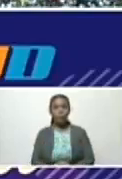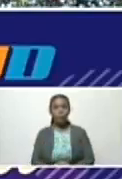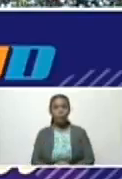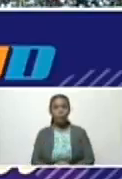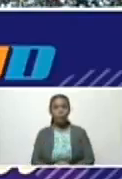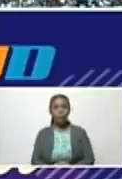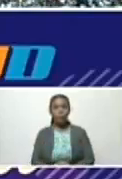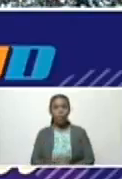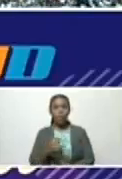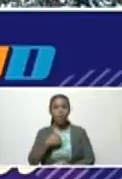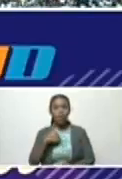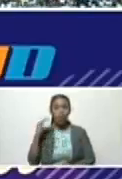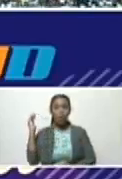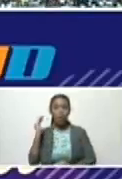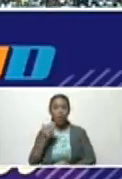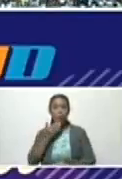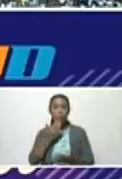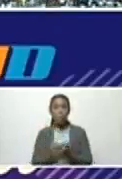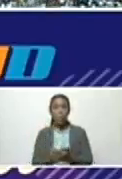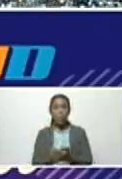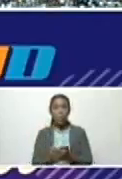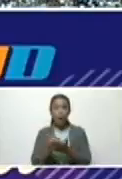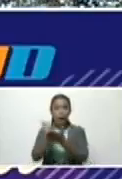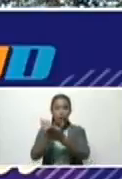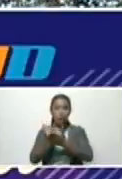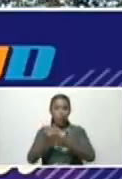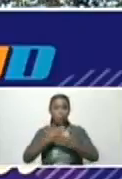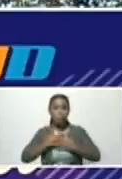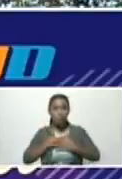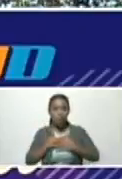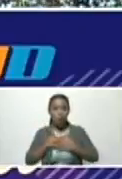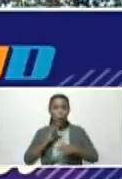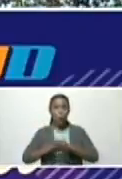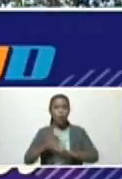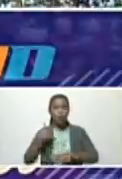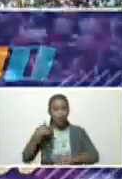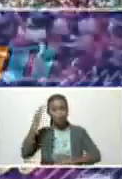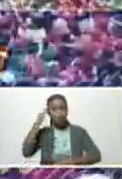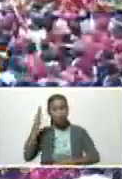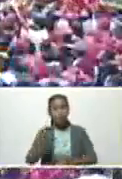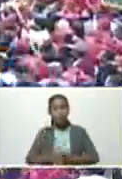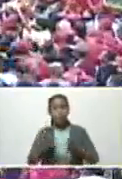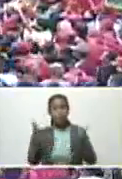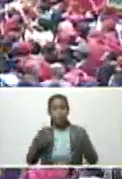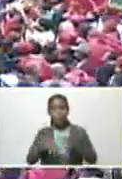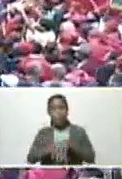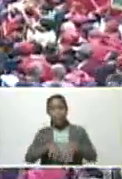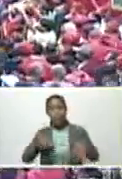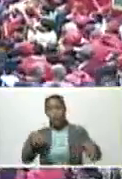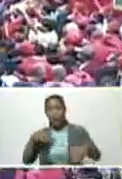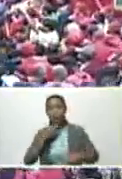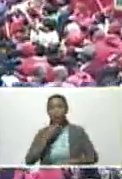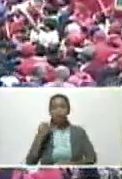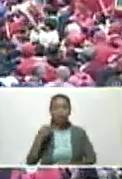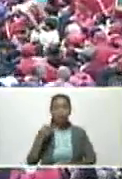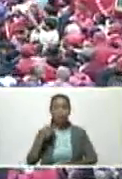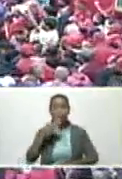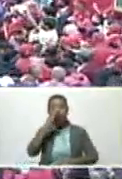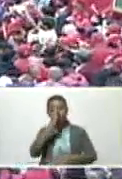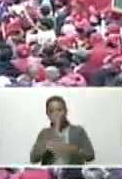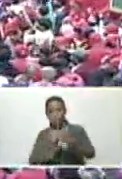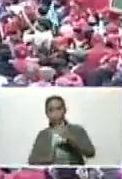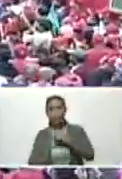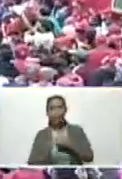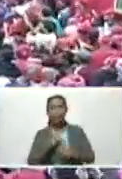Y les vengo a pedir que me ayuden, porque sé que la inmensa mayoría de nuestra juventud es noble,